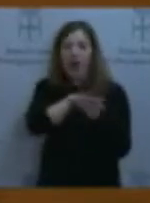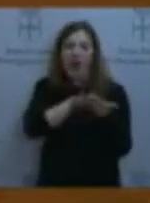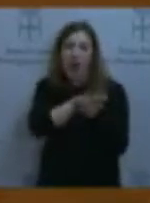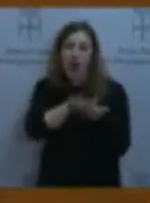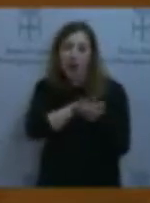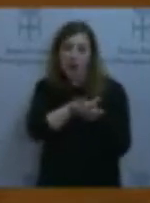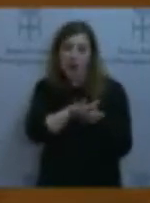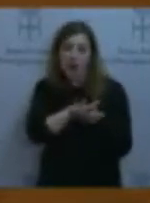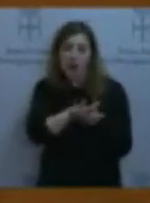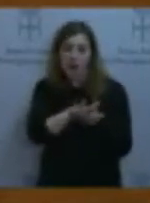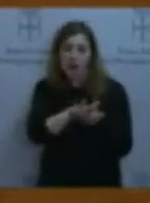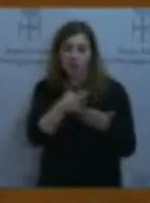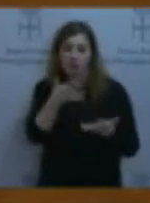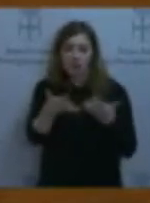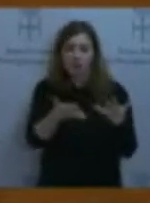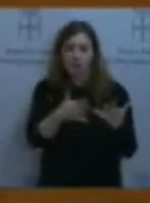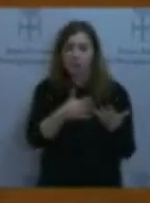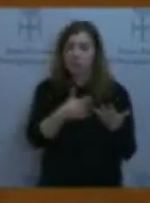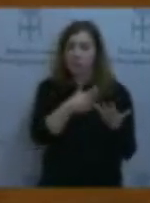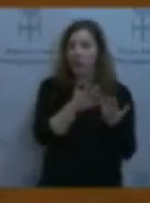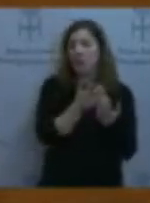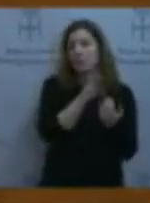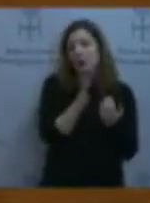aparentemente minúscula de la Administración asturiana.